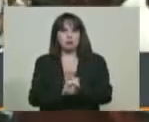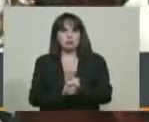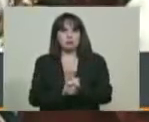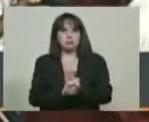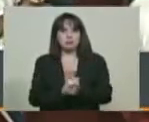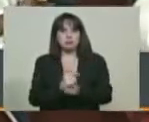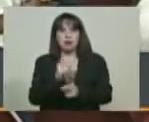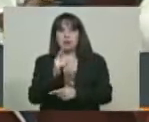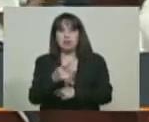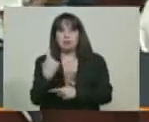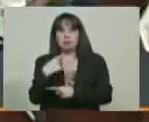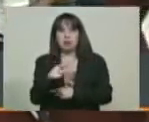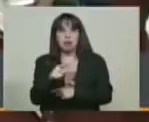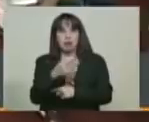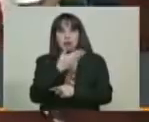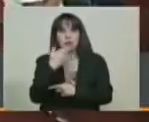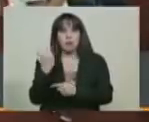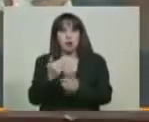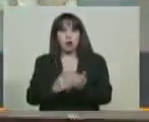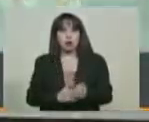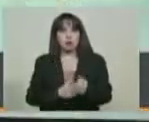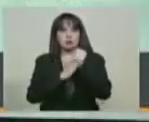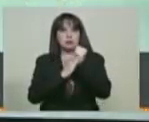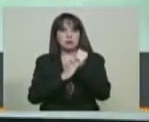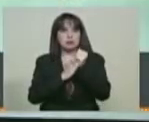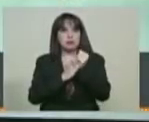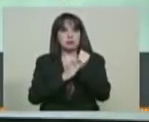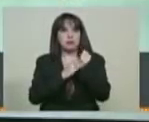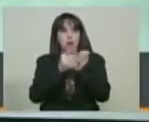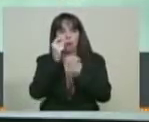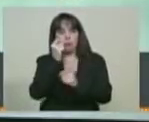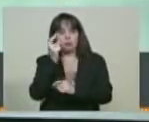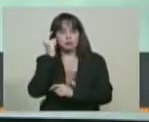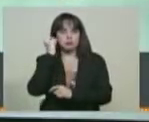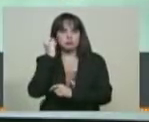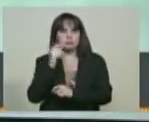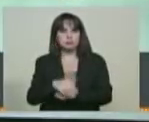Debemos tener los mejores líderes, las mejores líderes